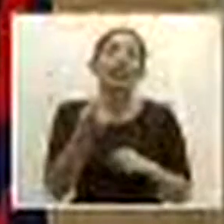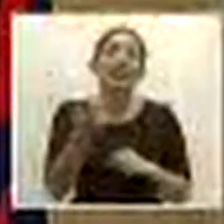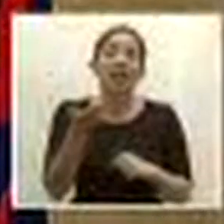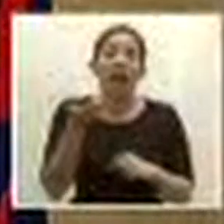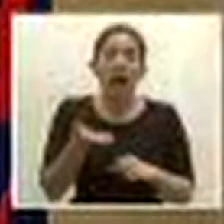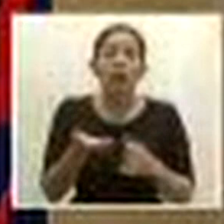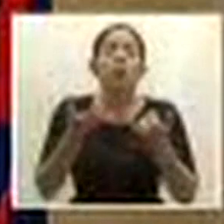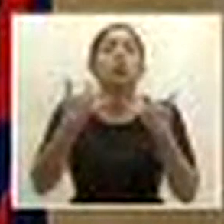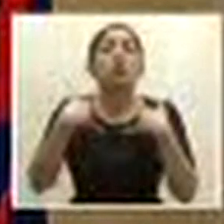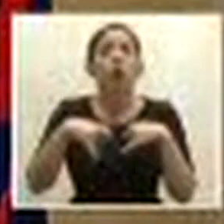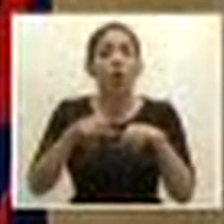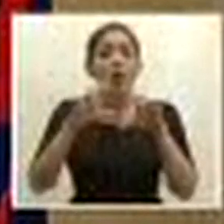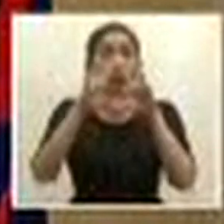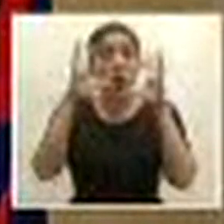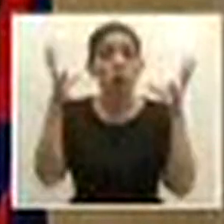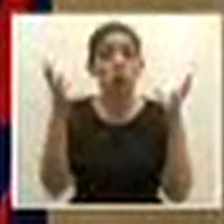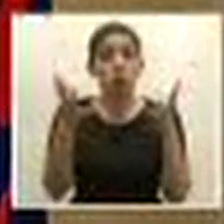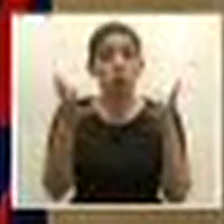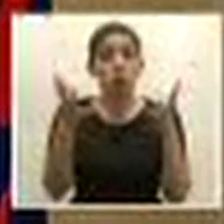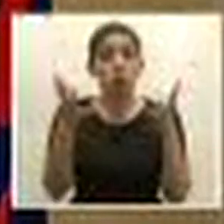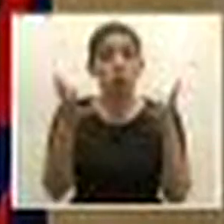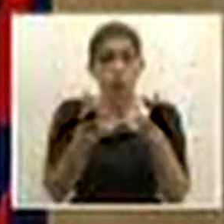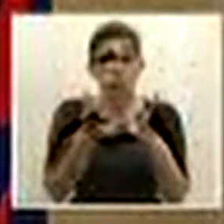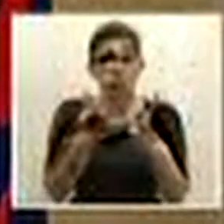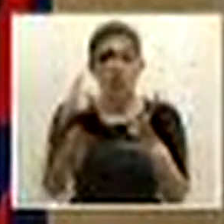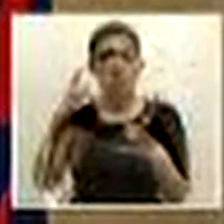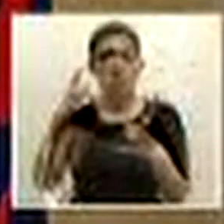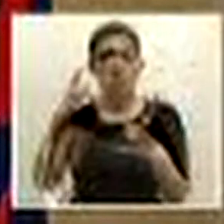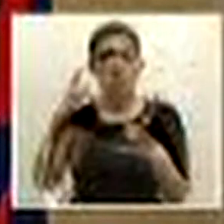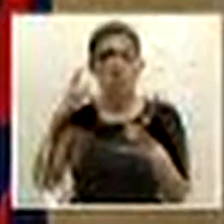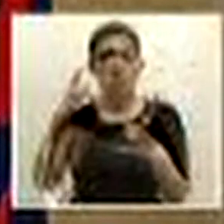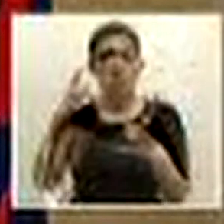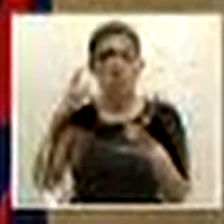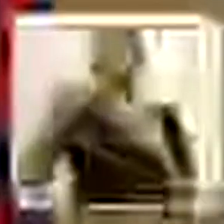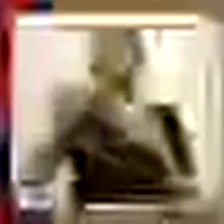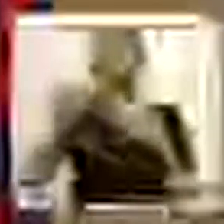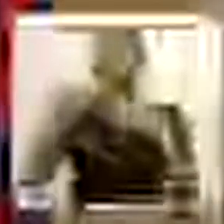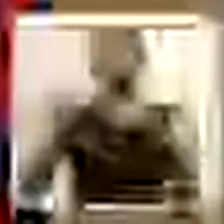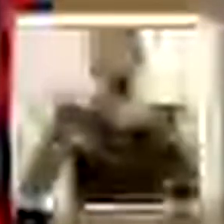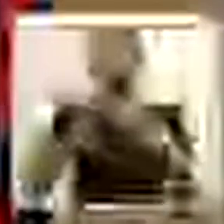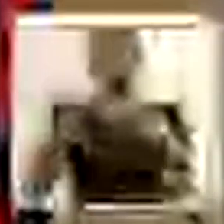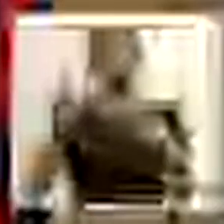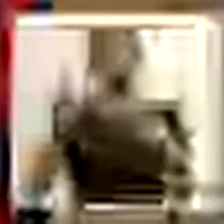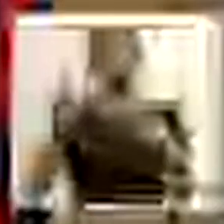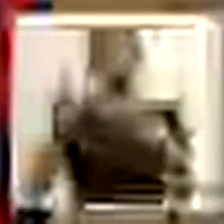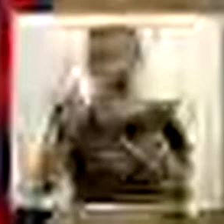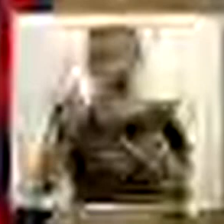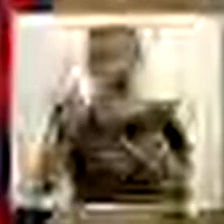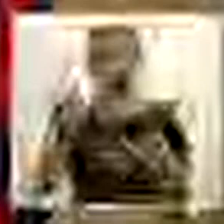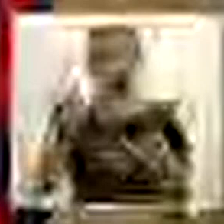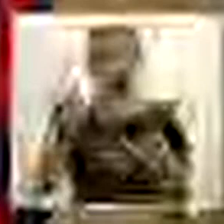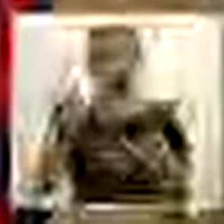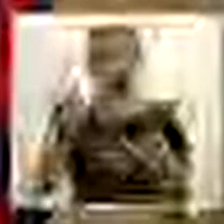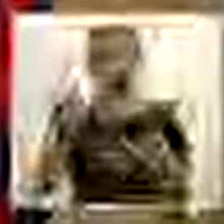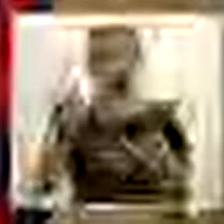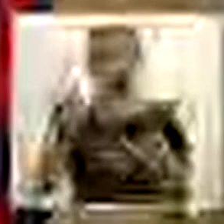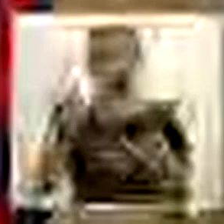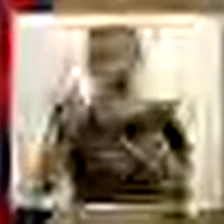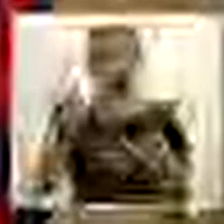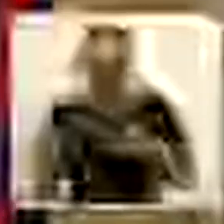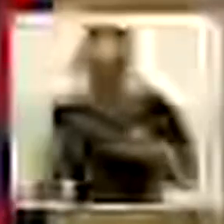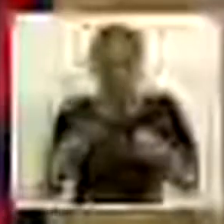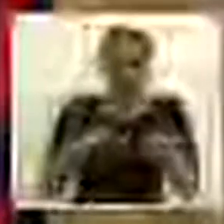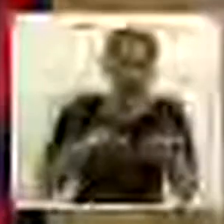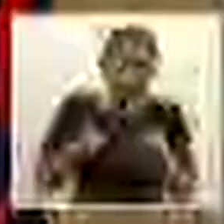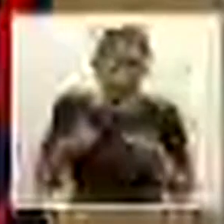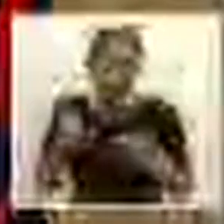aquí todavía el mundo entero tiene mucho camino que recorrer. Y vamos a estar en un tire y encoge en